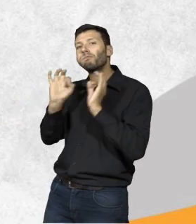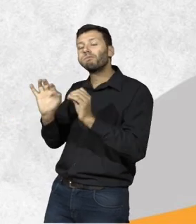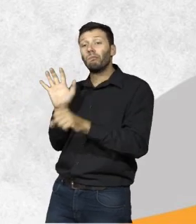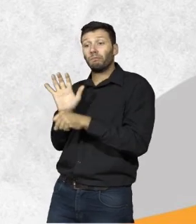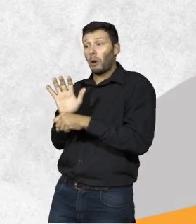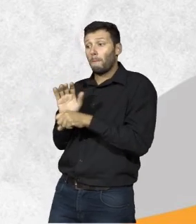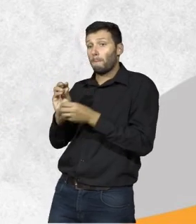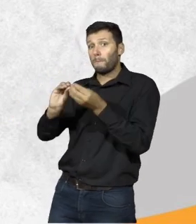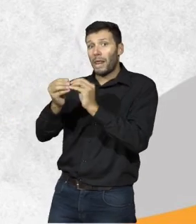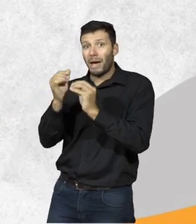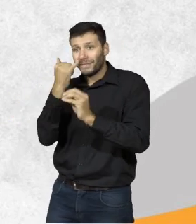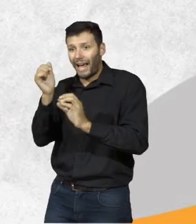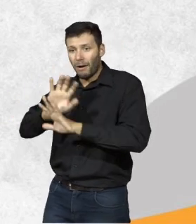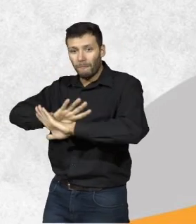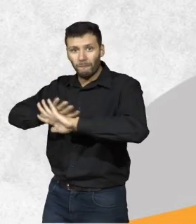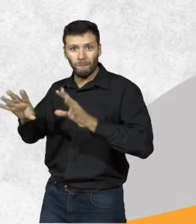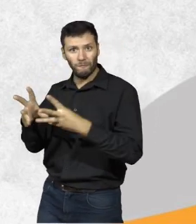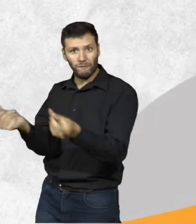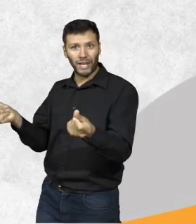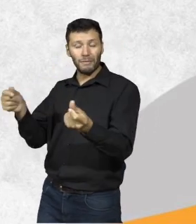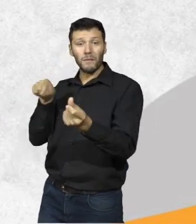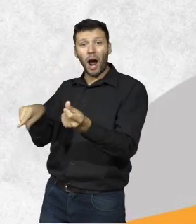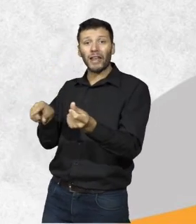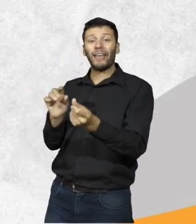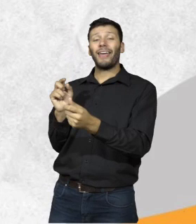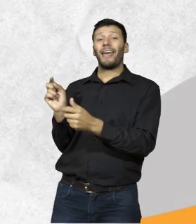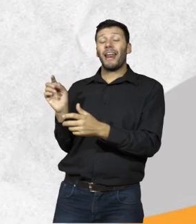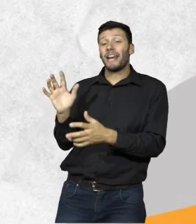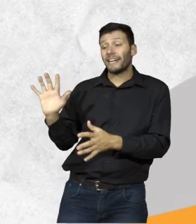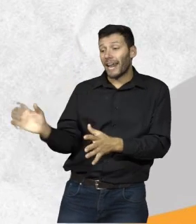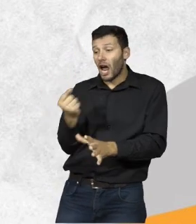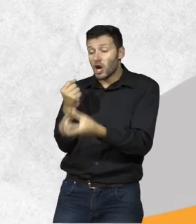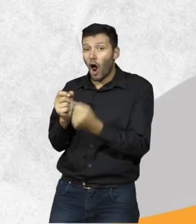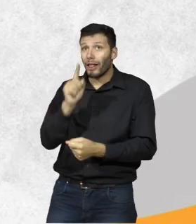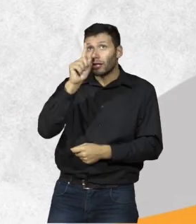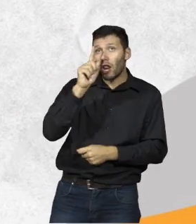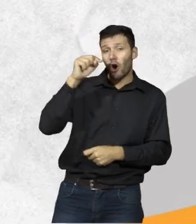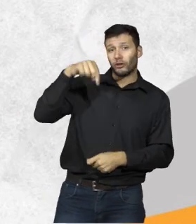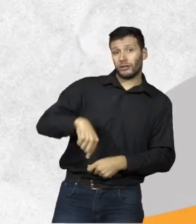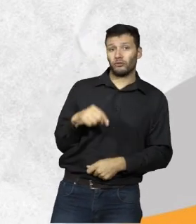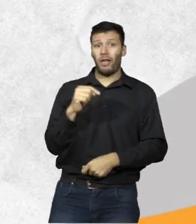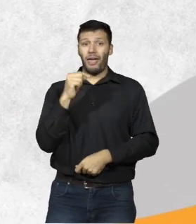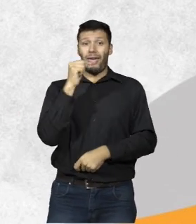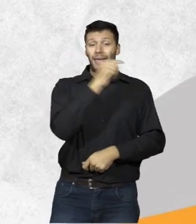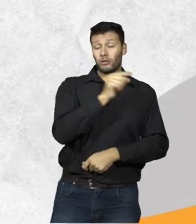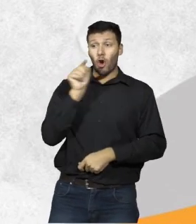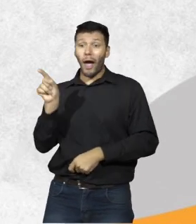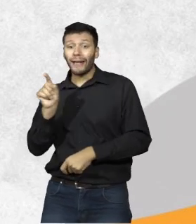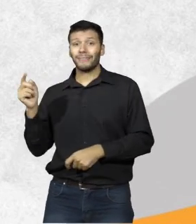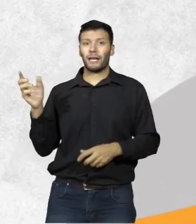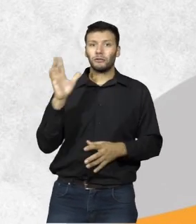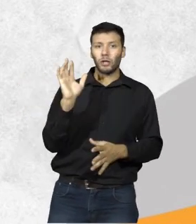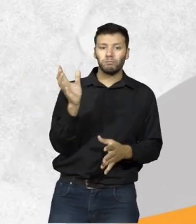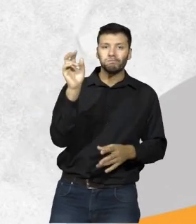problema de encontrarlo porque además tiene una tarifa plana y se recolecta desde el norte hasta el sur, desde el este hasta el oeste, y paga